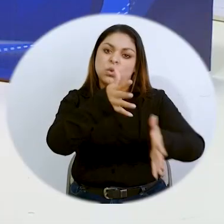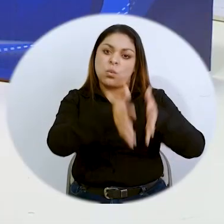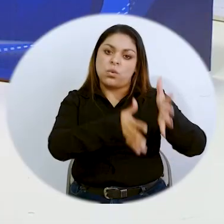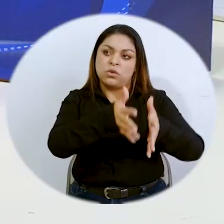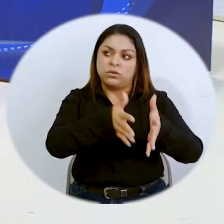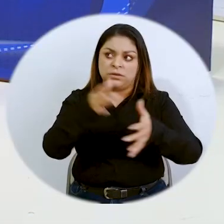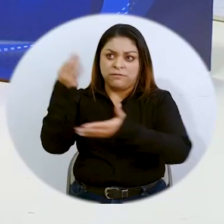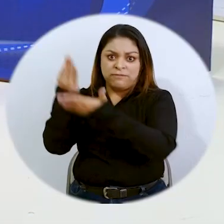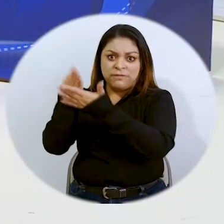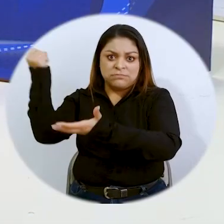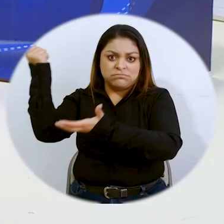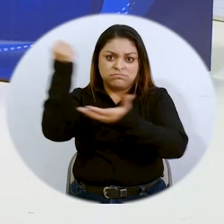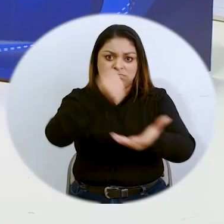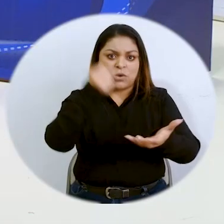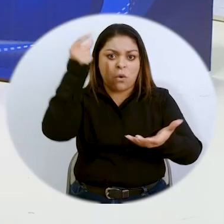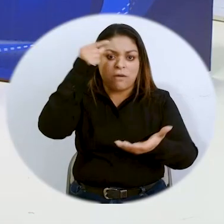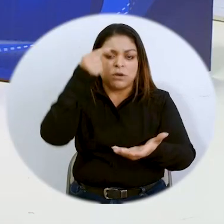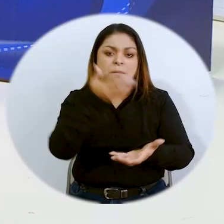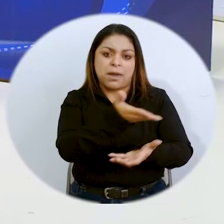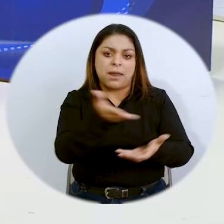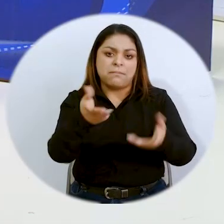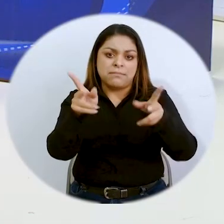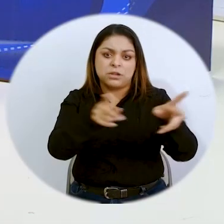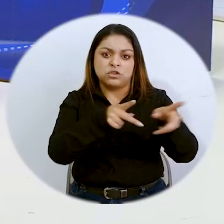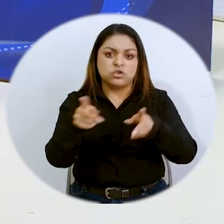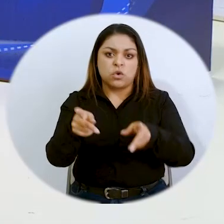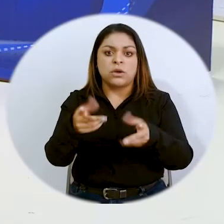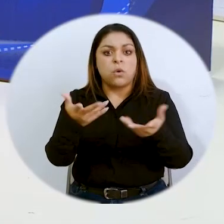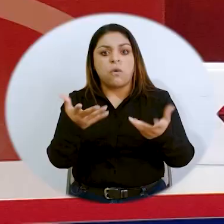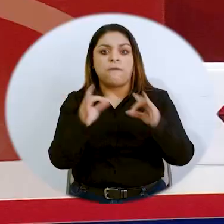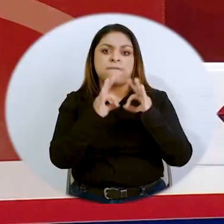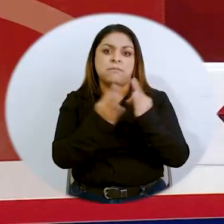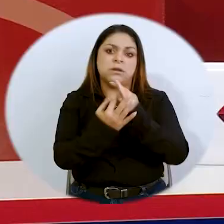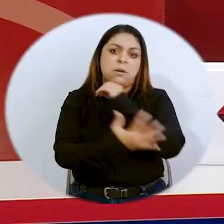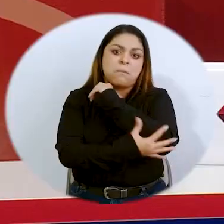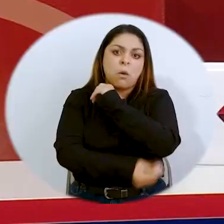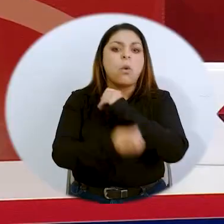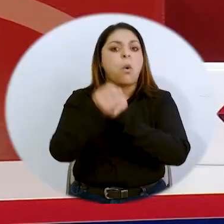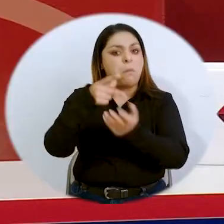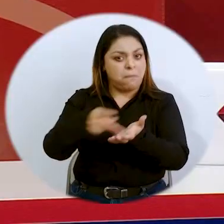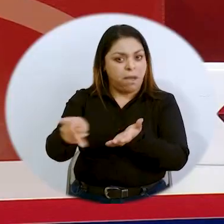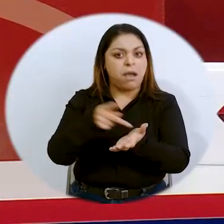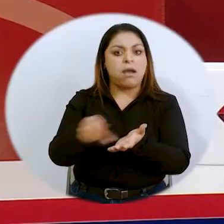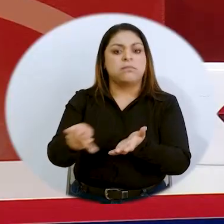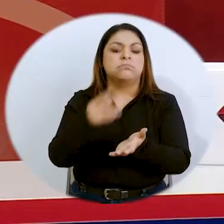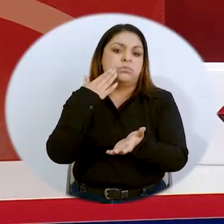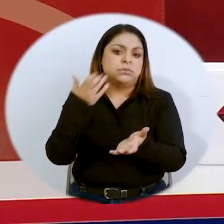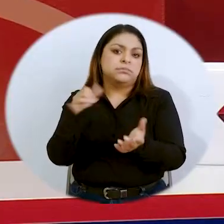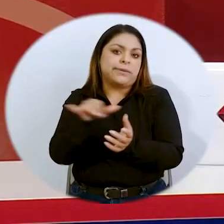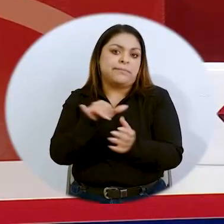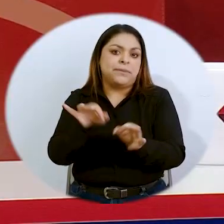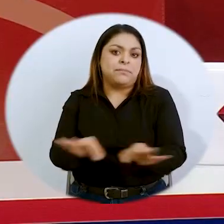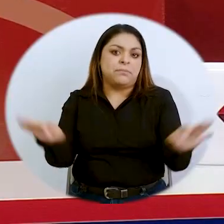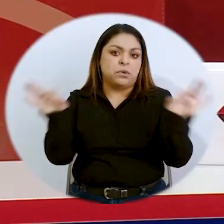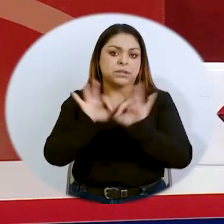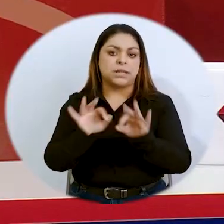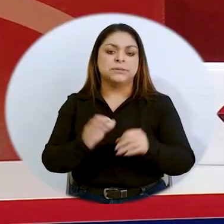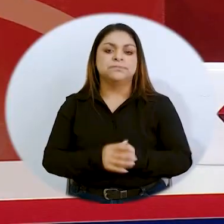Tanto financiados por el Estado para personas, digamos, o familias pobres, o en copago, ¿verdad? Porque también es